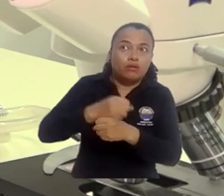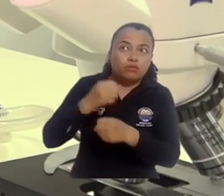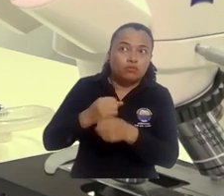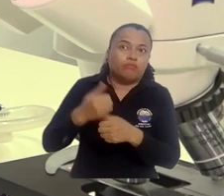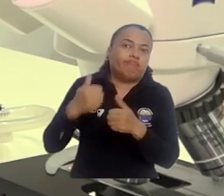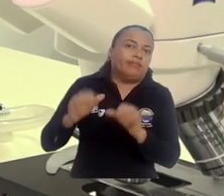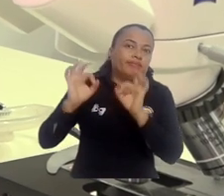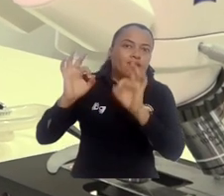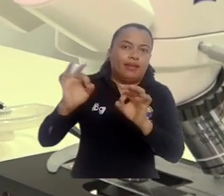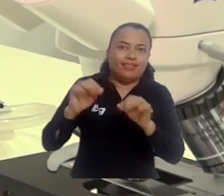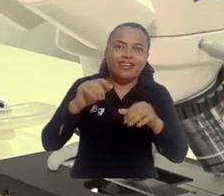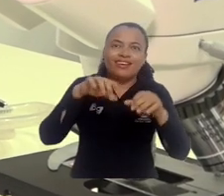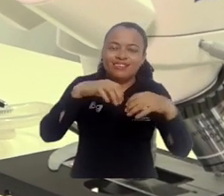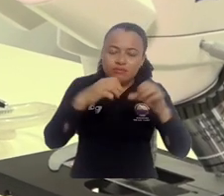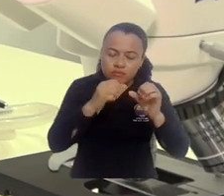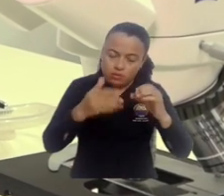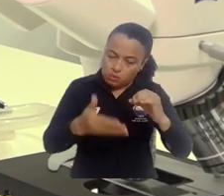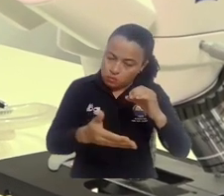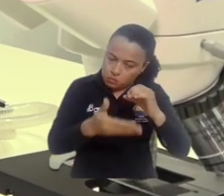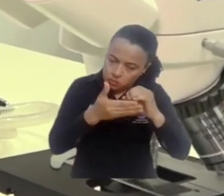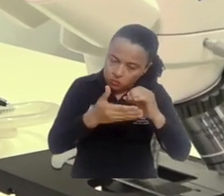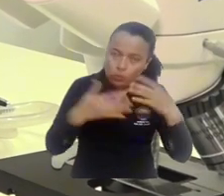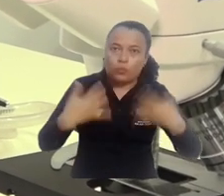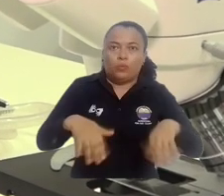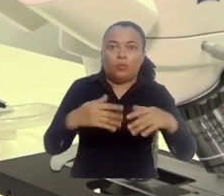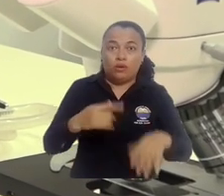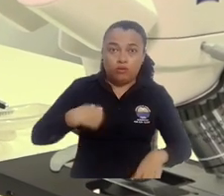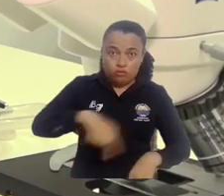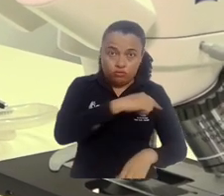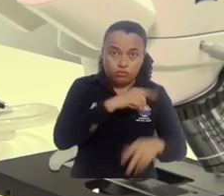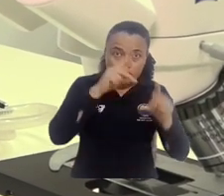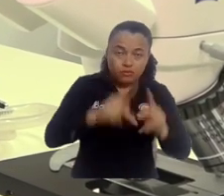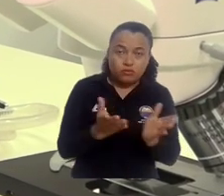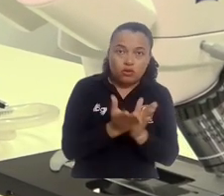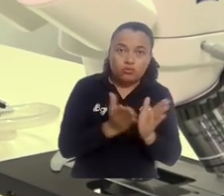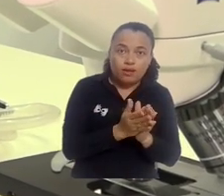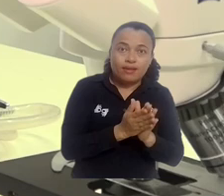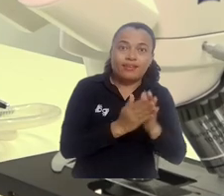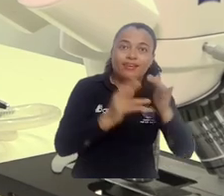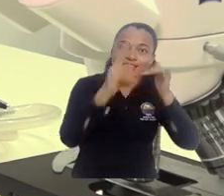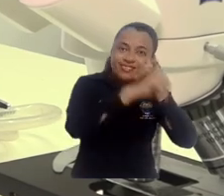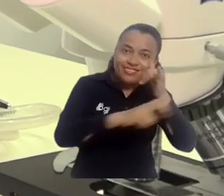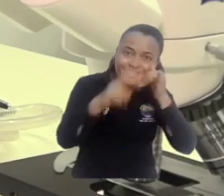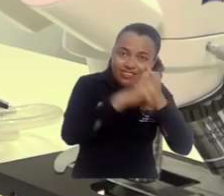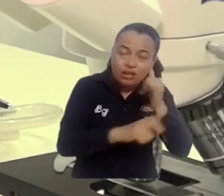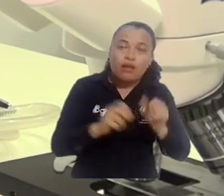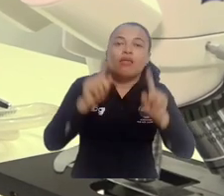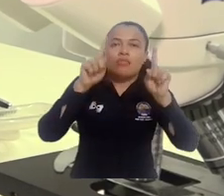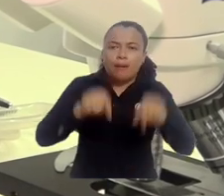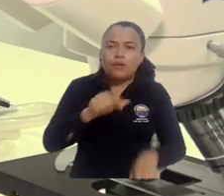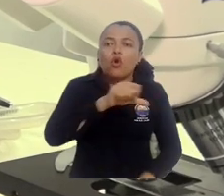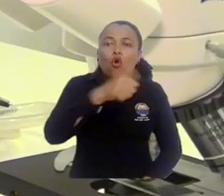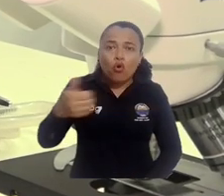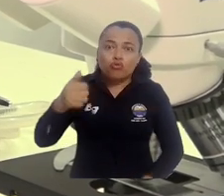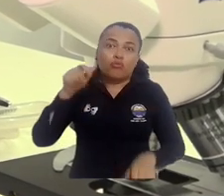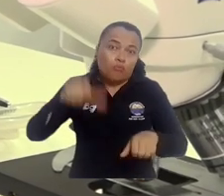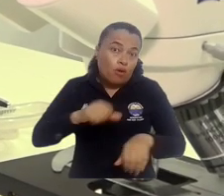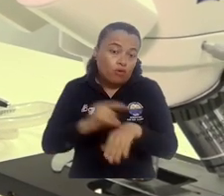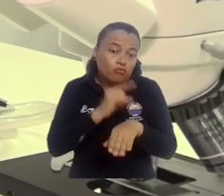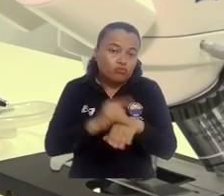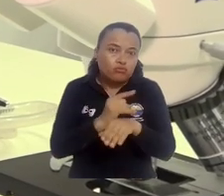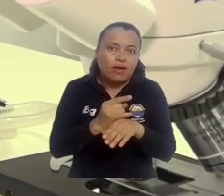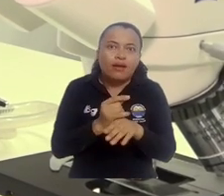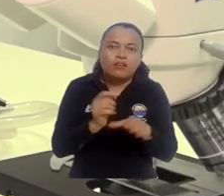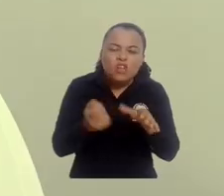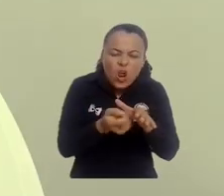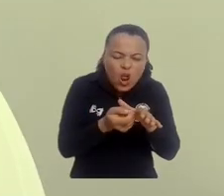buena gestión con estos microscopios, nos ayuda demasiado, no solamente a los estudiantes de ingeniería agronómica, sino también a los demás que van a poder utilizar